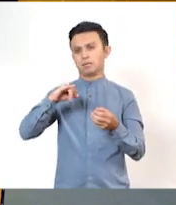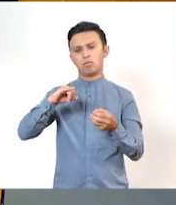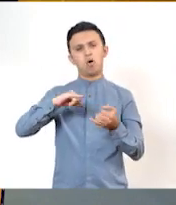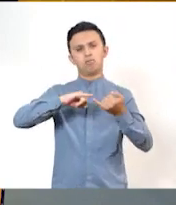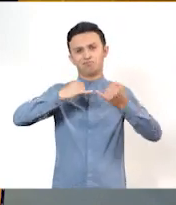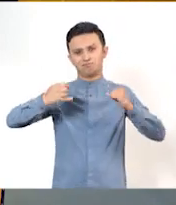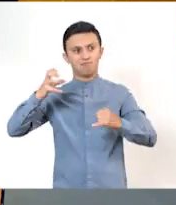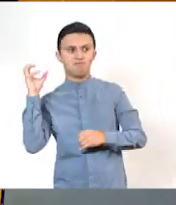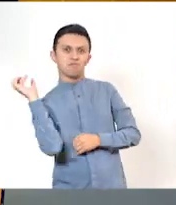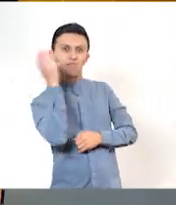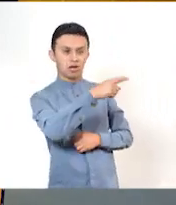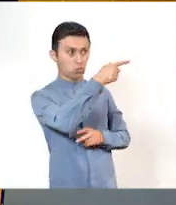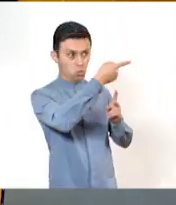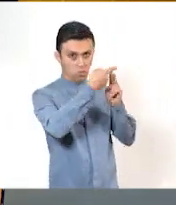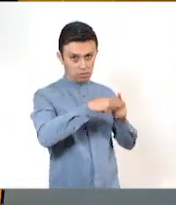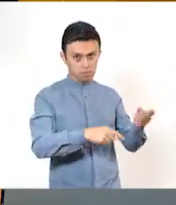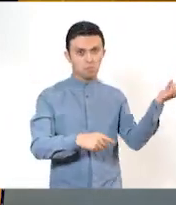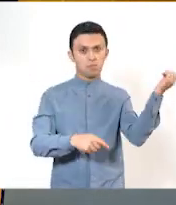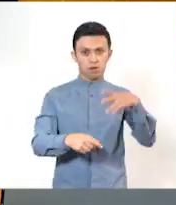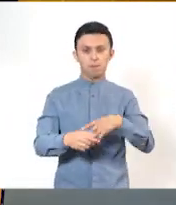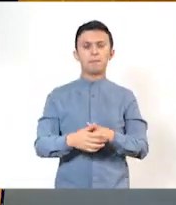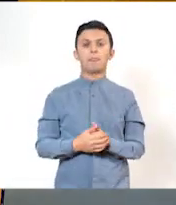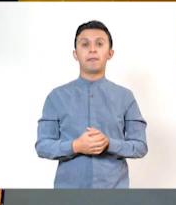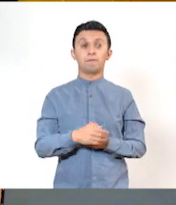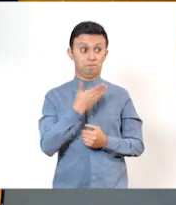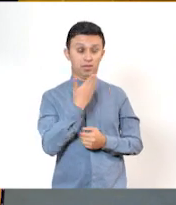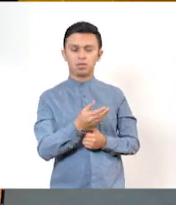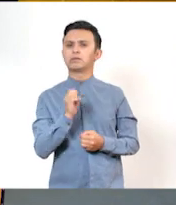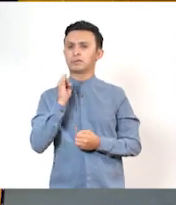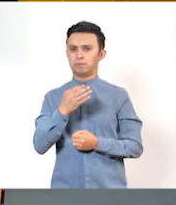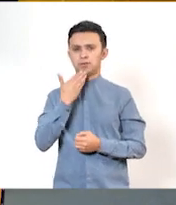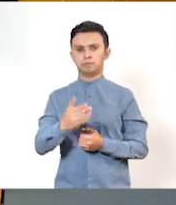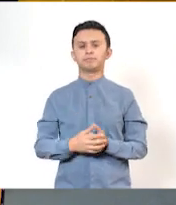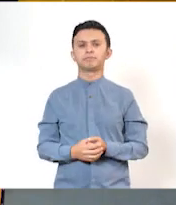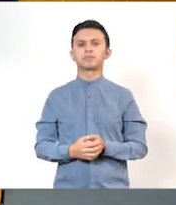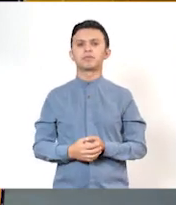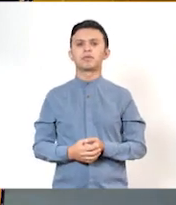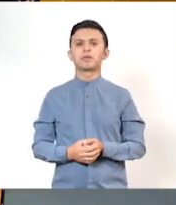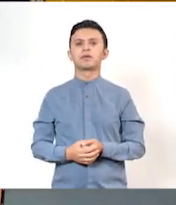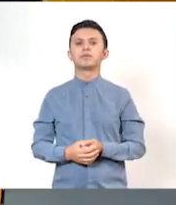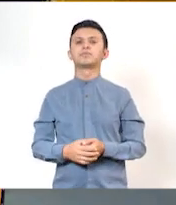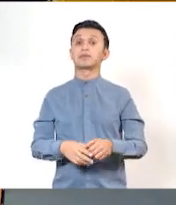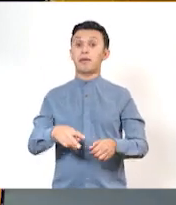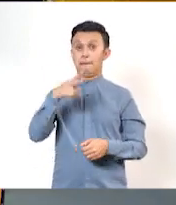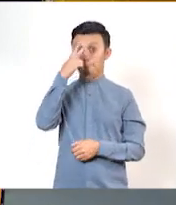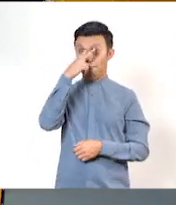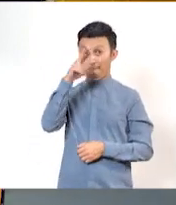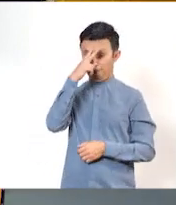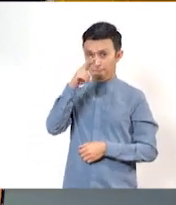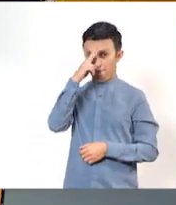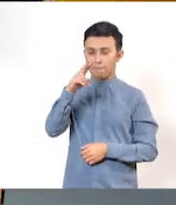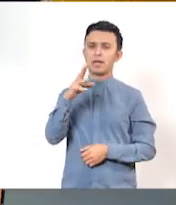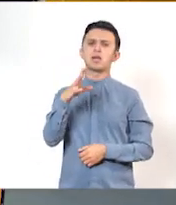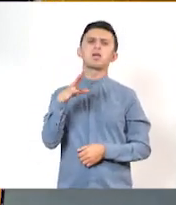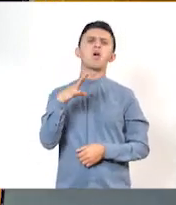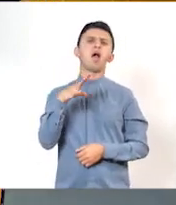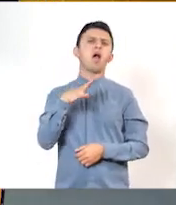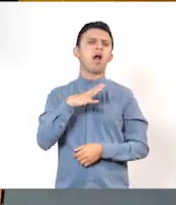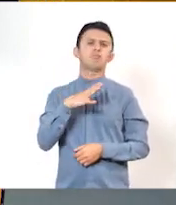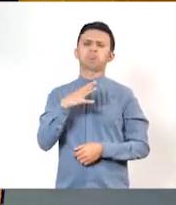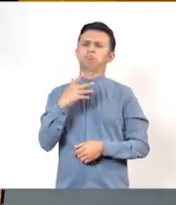telaraña. Comienzas tú. ¿Está bien? Muy bien. A ver. México ha